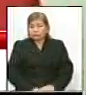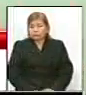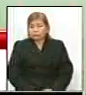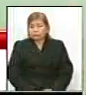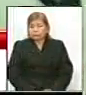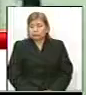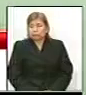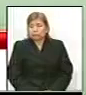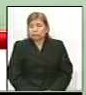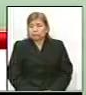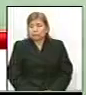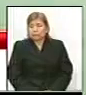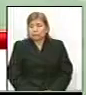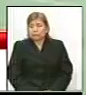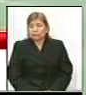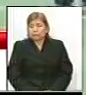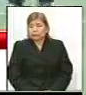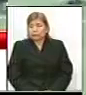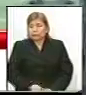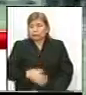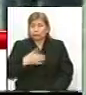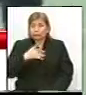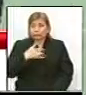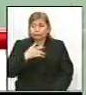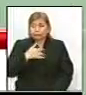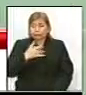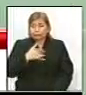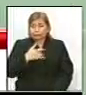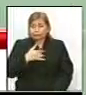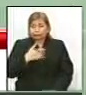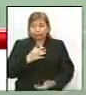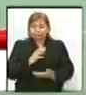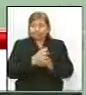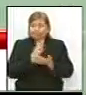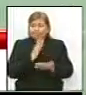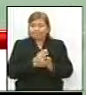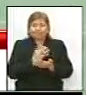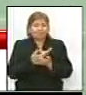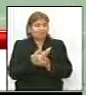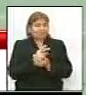verdad, nos sentimos bastante fastidiados,